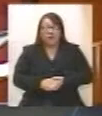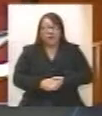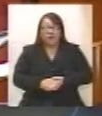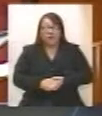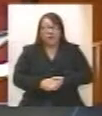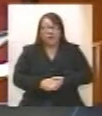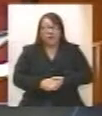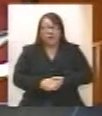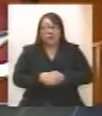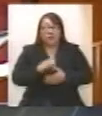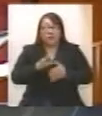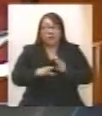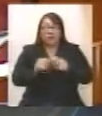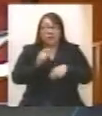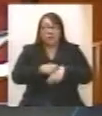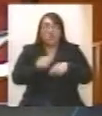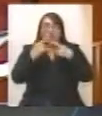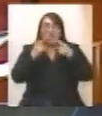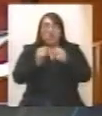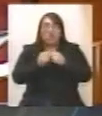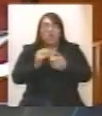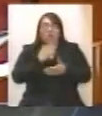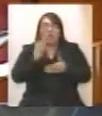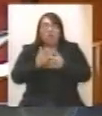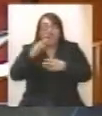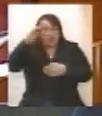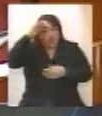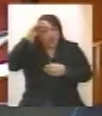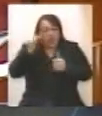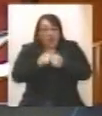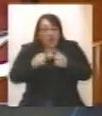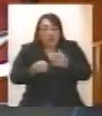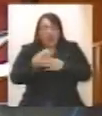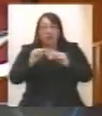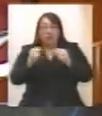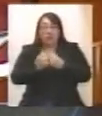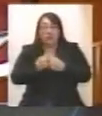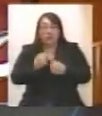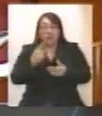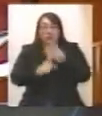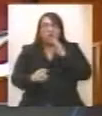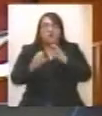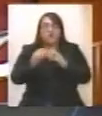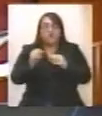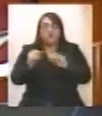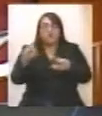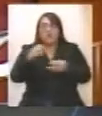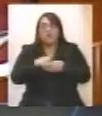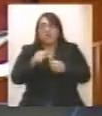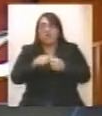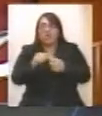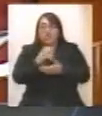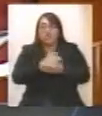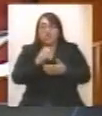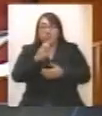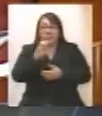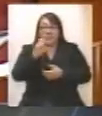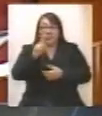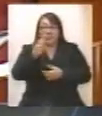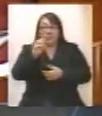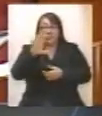la intervención policial, por lo cual la moderna plataforma de comunicaciones integrada por la Central